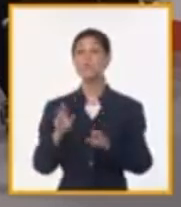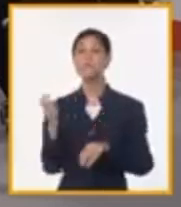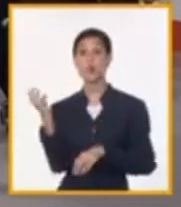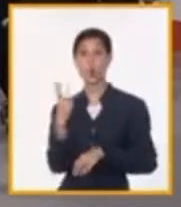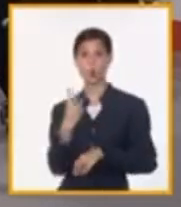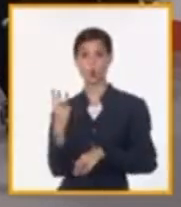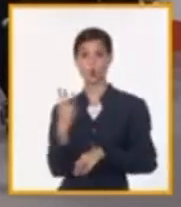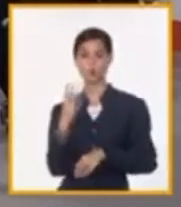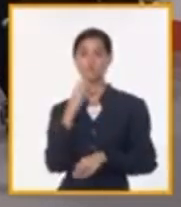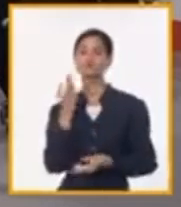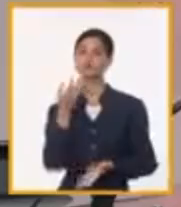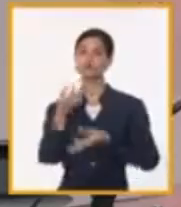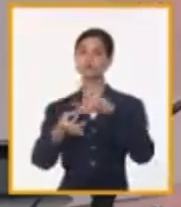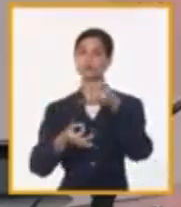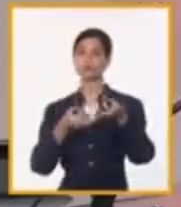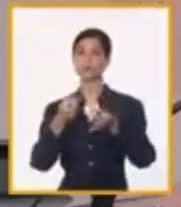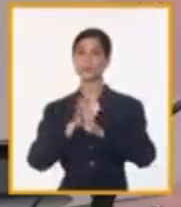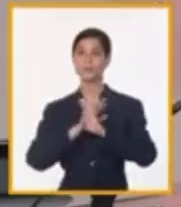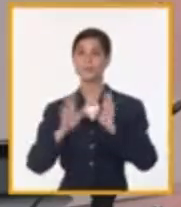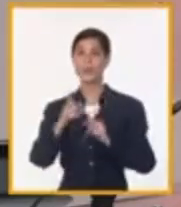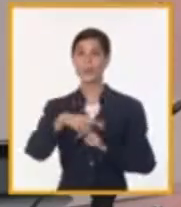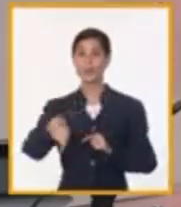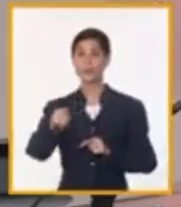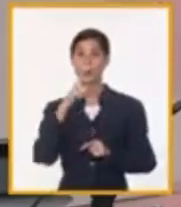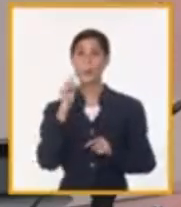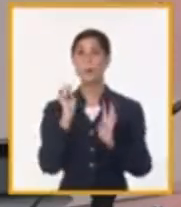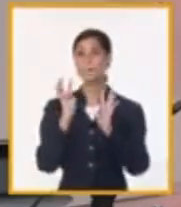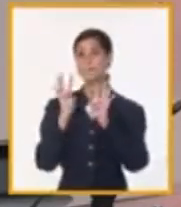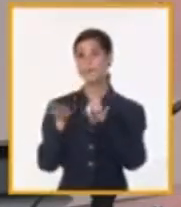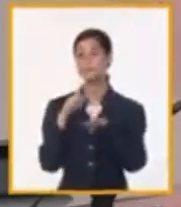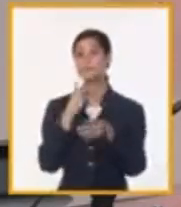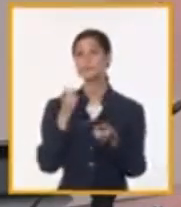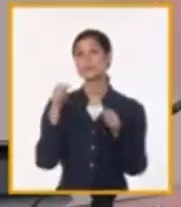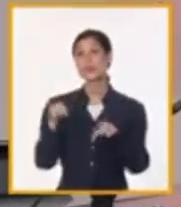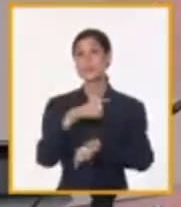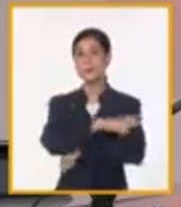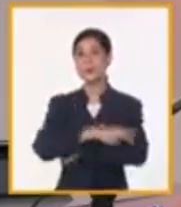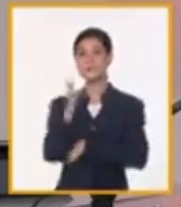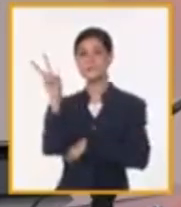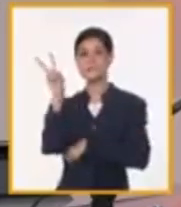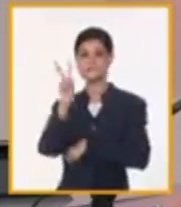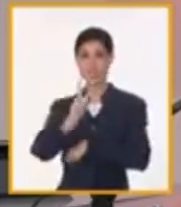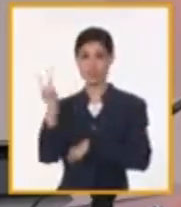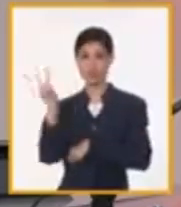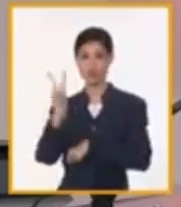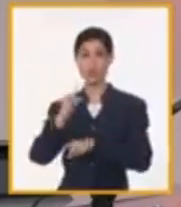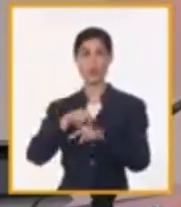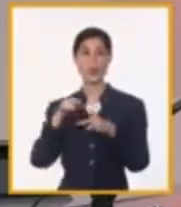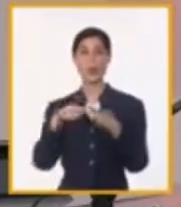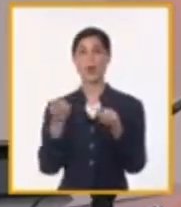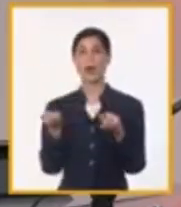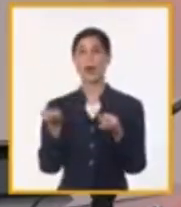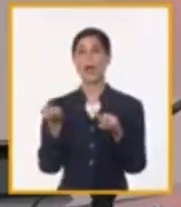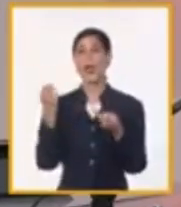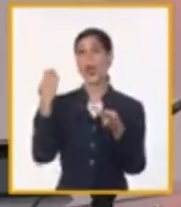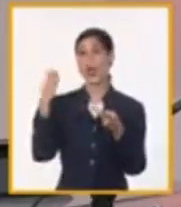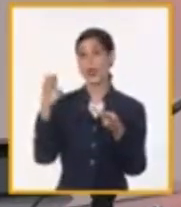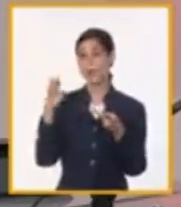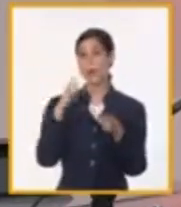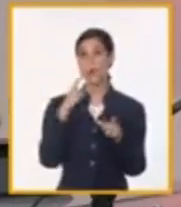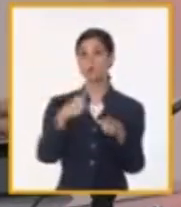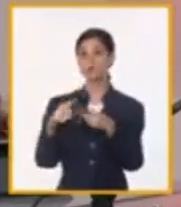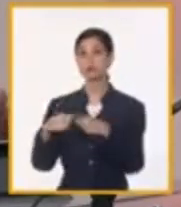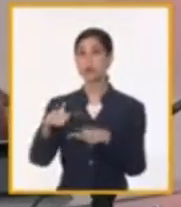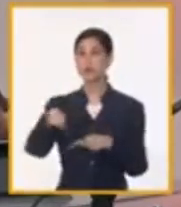digo ya conocen a nuestros invitados estaremos hablando sobre Venezuela sobre la situación en Ecuador por supuesto medio oriente Ucrania por favor qué ese